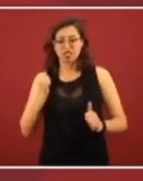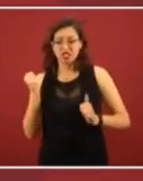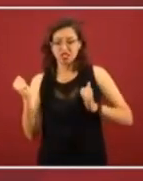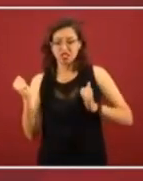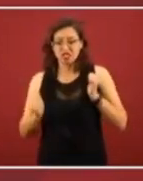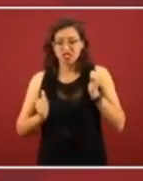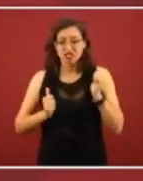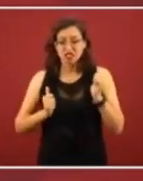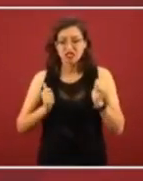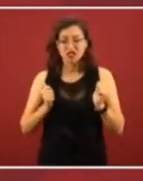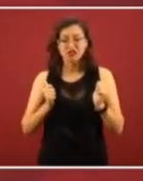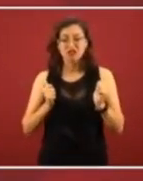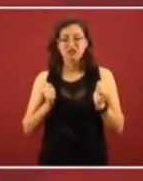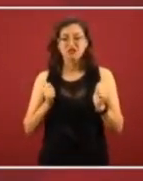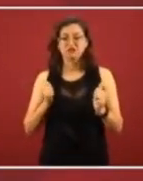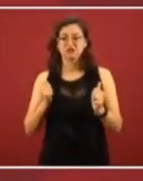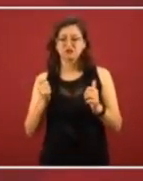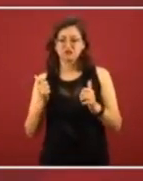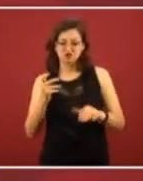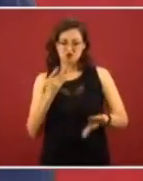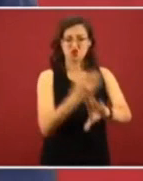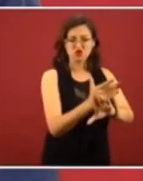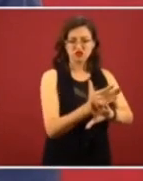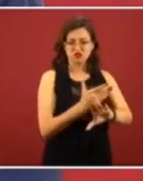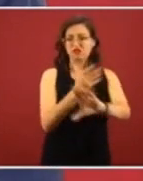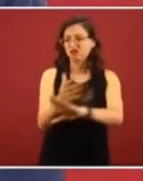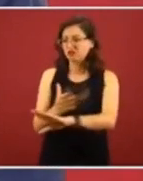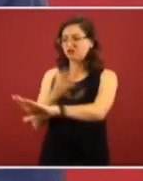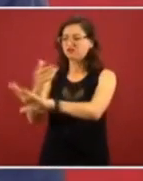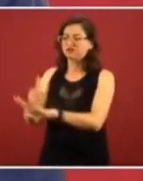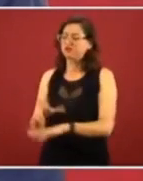para afectar la economía de los pueblos.